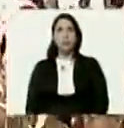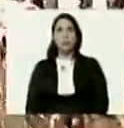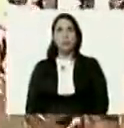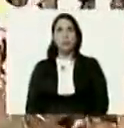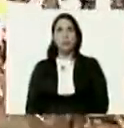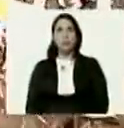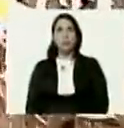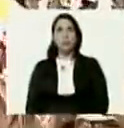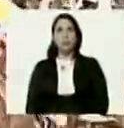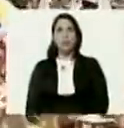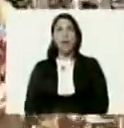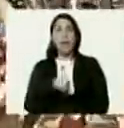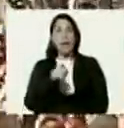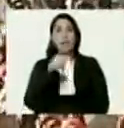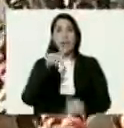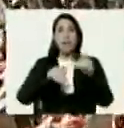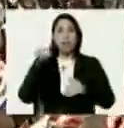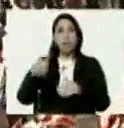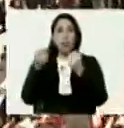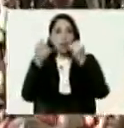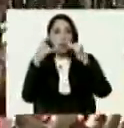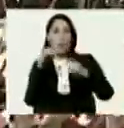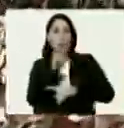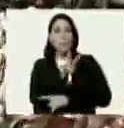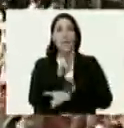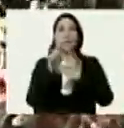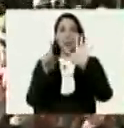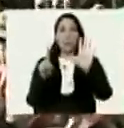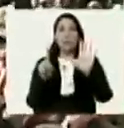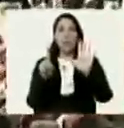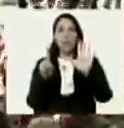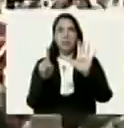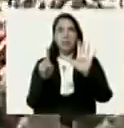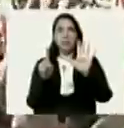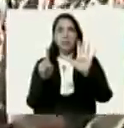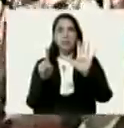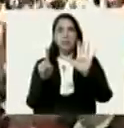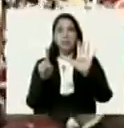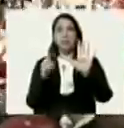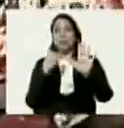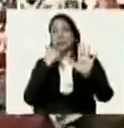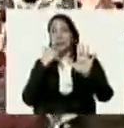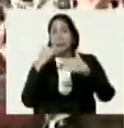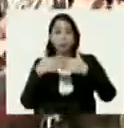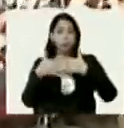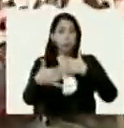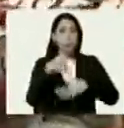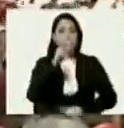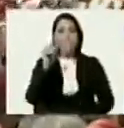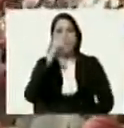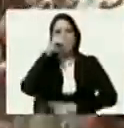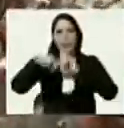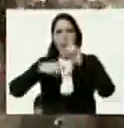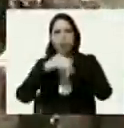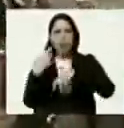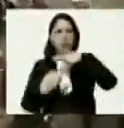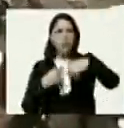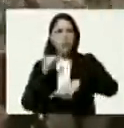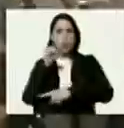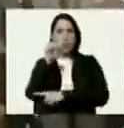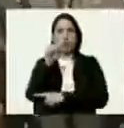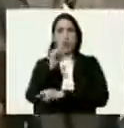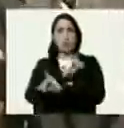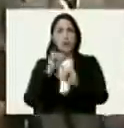Sería la elección número 26 en 20 años de revolución. Desde ya